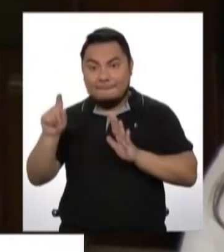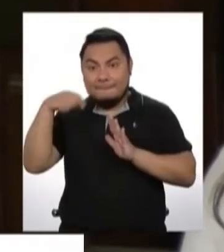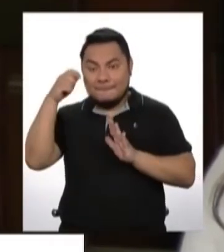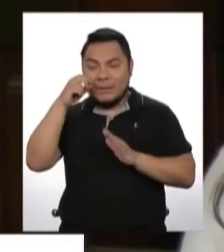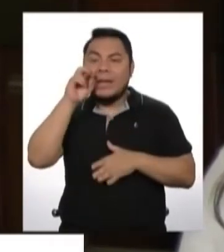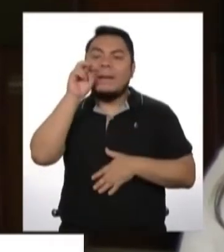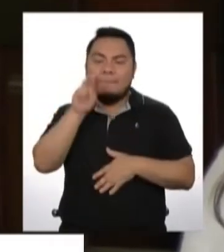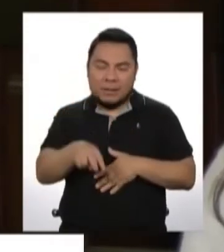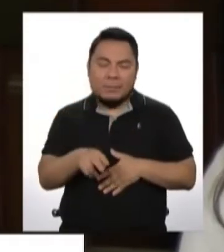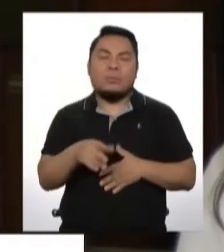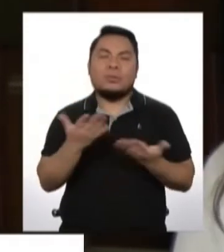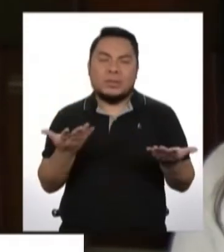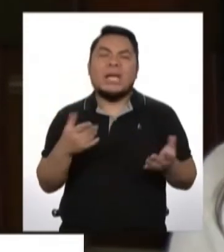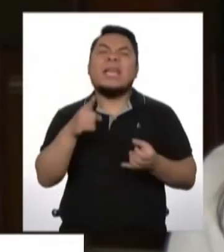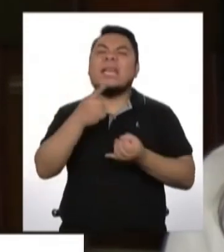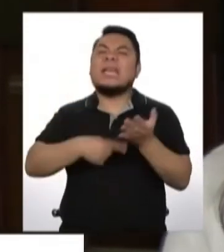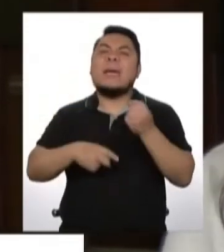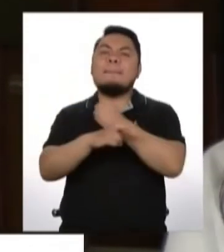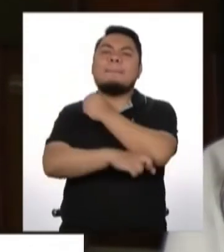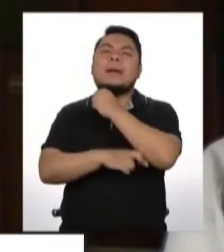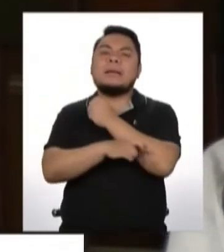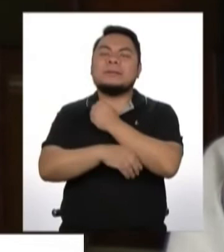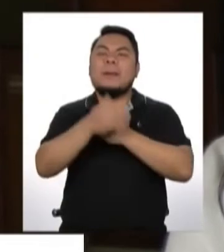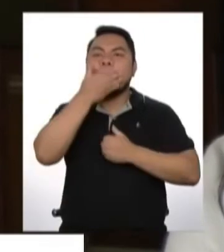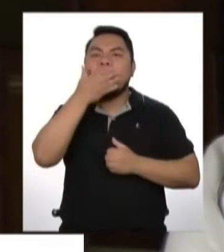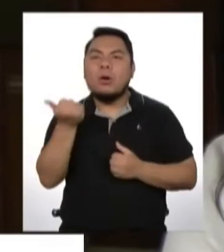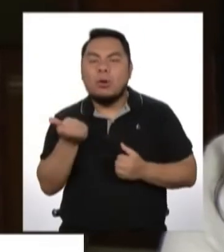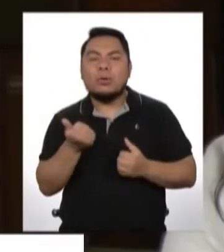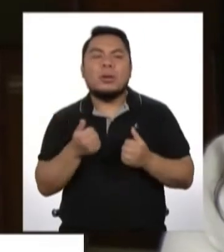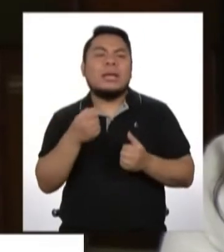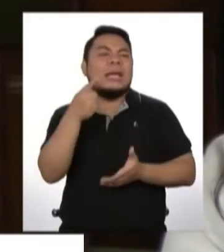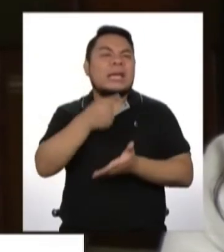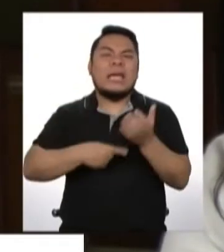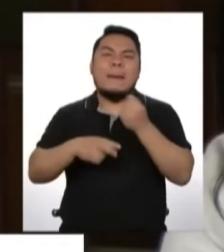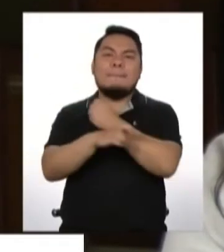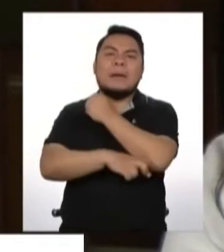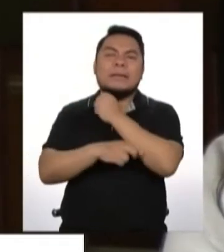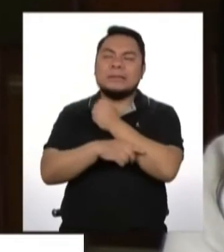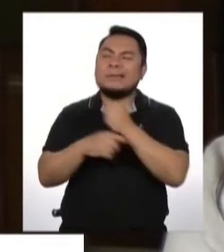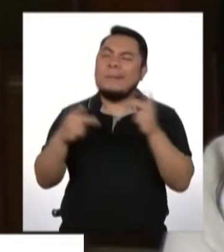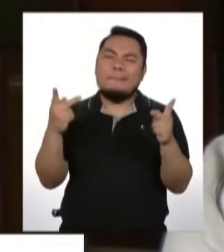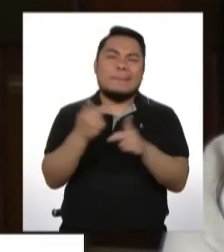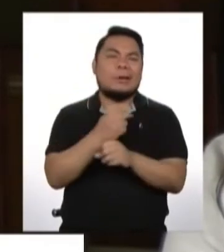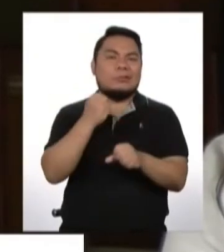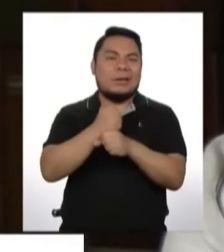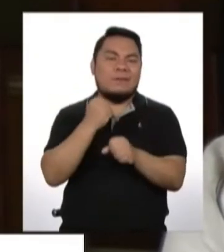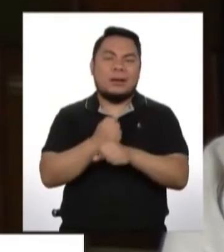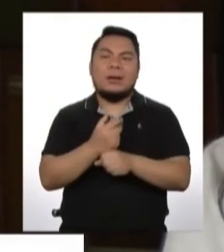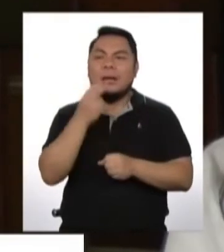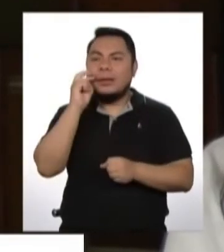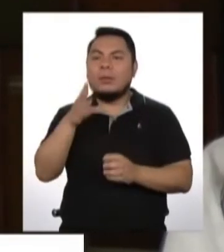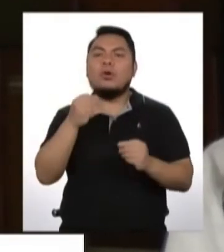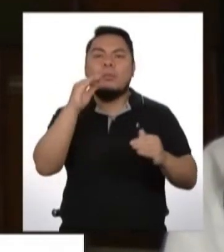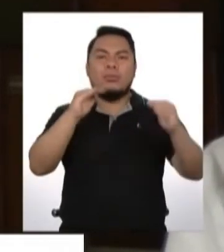qué países lo hicieron mejor y qué países lo hicieron peor, considerando su infraestructura,